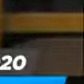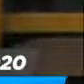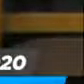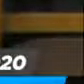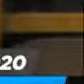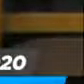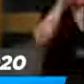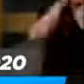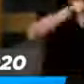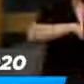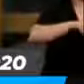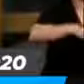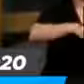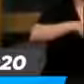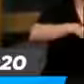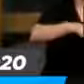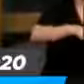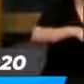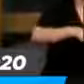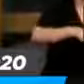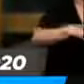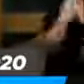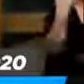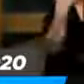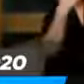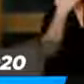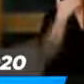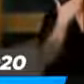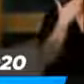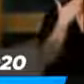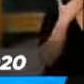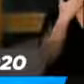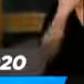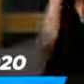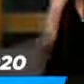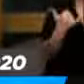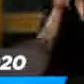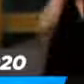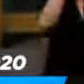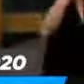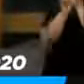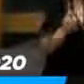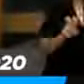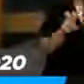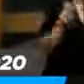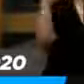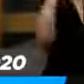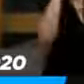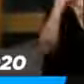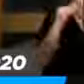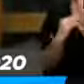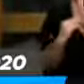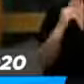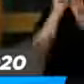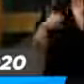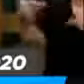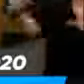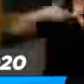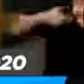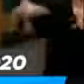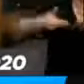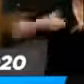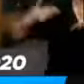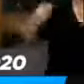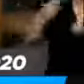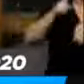1 de septiembre de 2020 a las 13 horas a fin de considerar diversos expedientes y los pedidos de